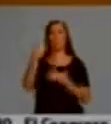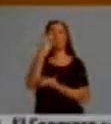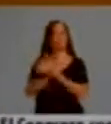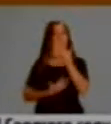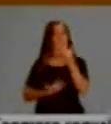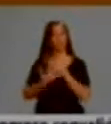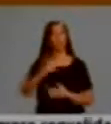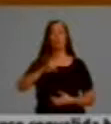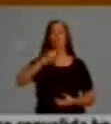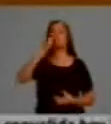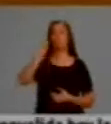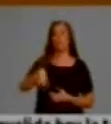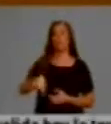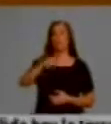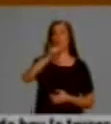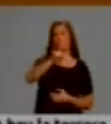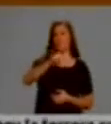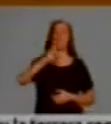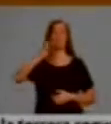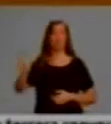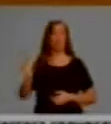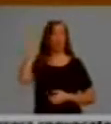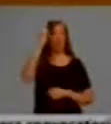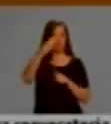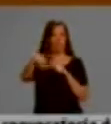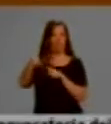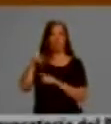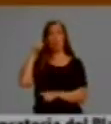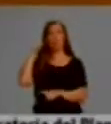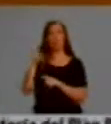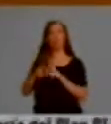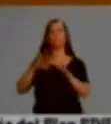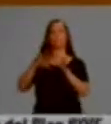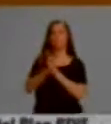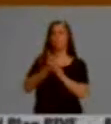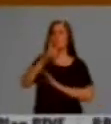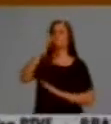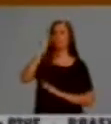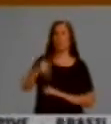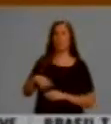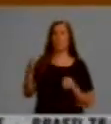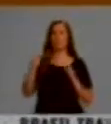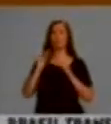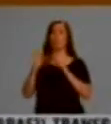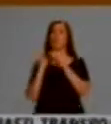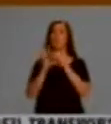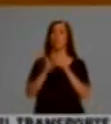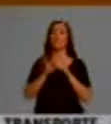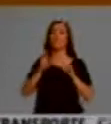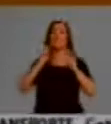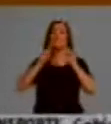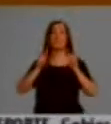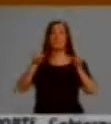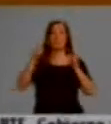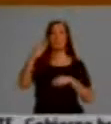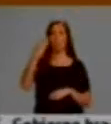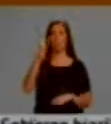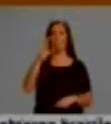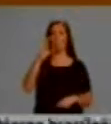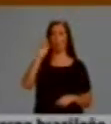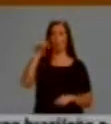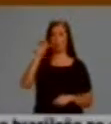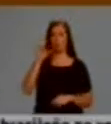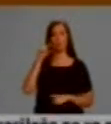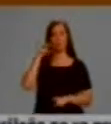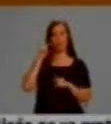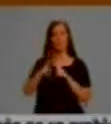mixto y de izquierda plural para que ofrezca explicaciones sobre su relación con el caso Bárcenas, para que